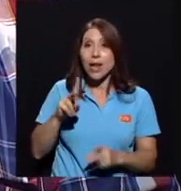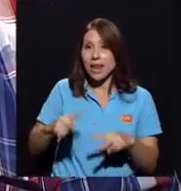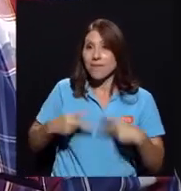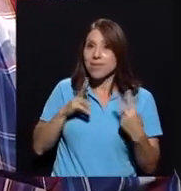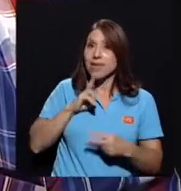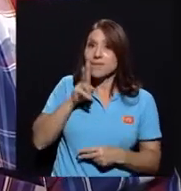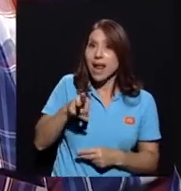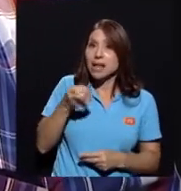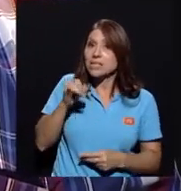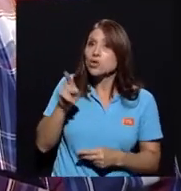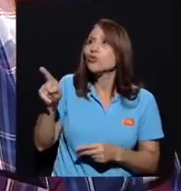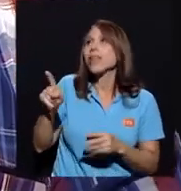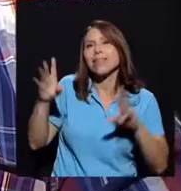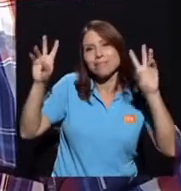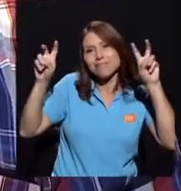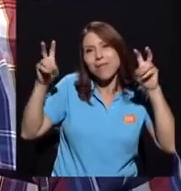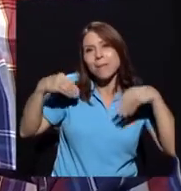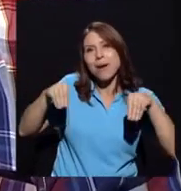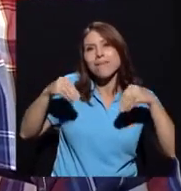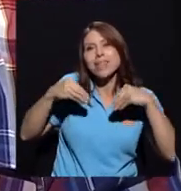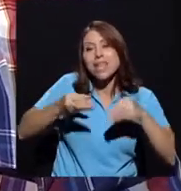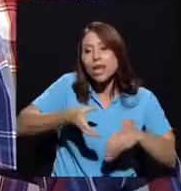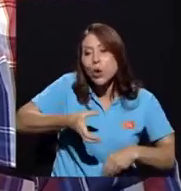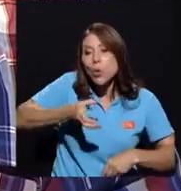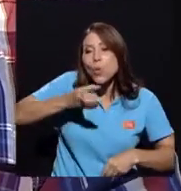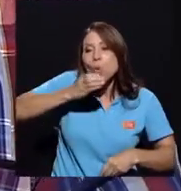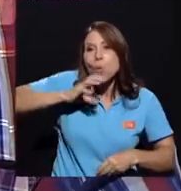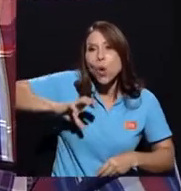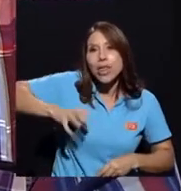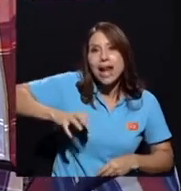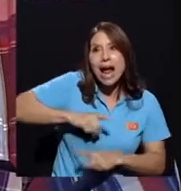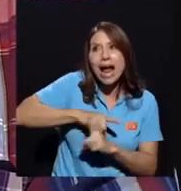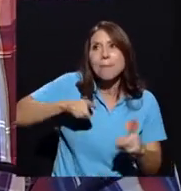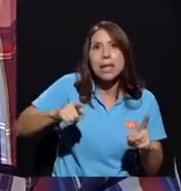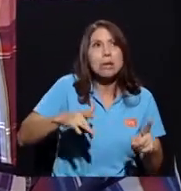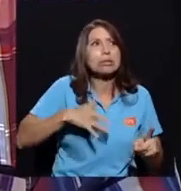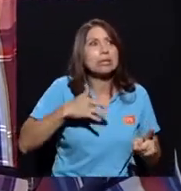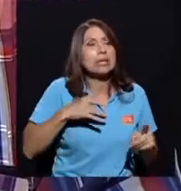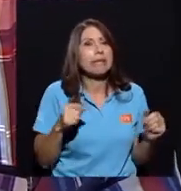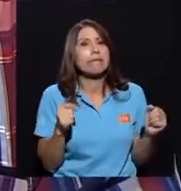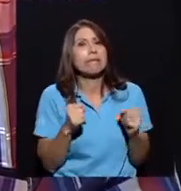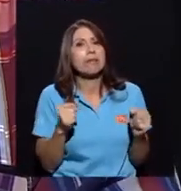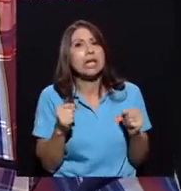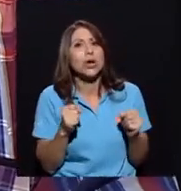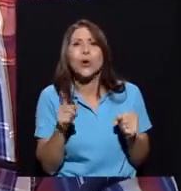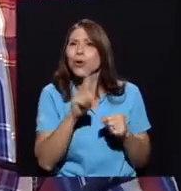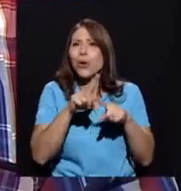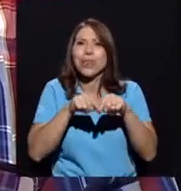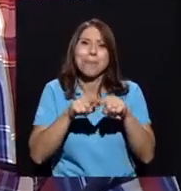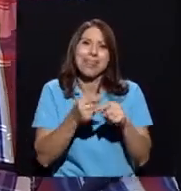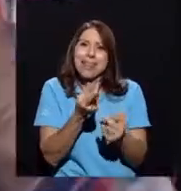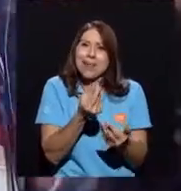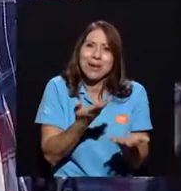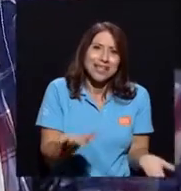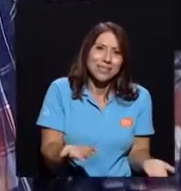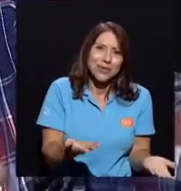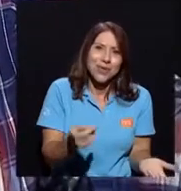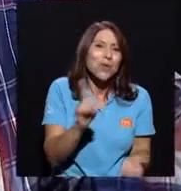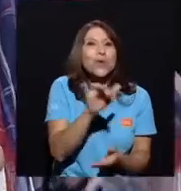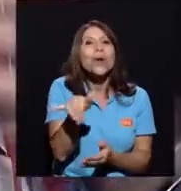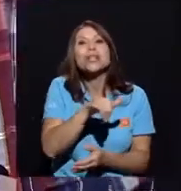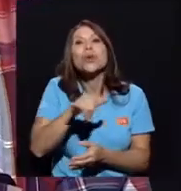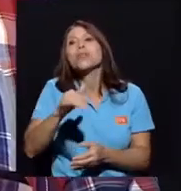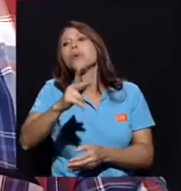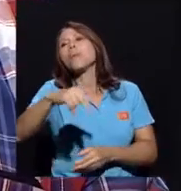naranja y hay una ola de frío de no vas a depender sólo del precio no es lo mismo vender cervezas en la